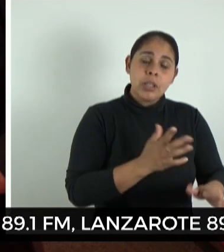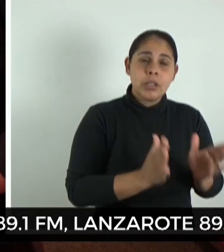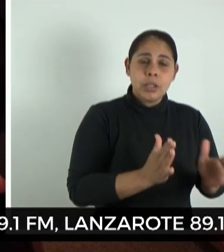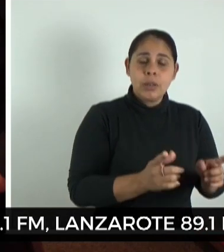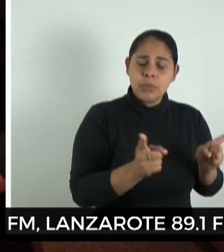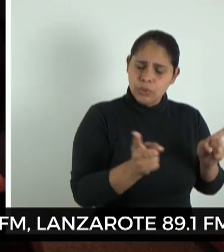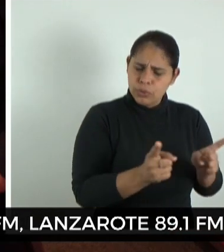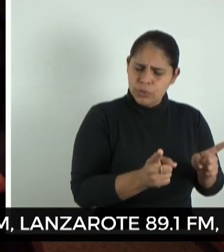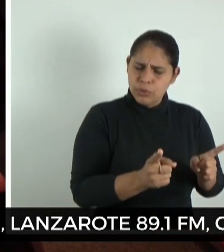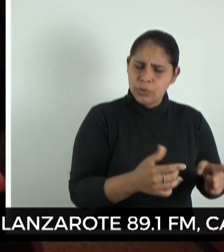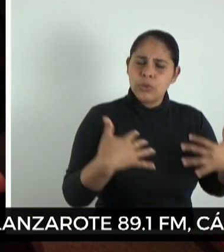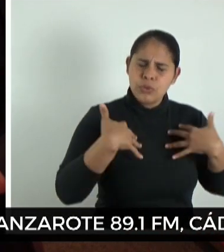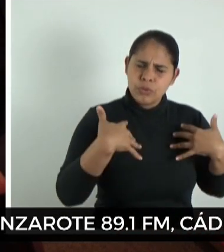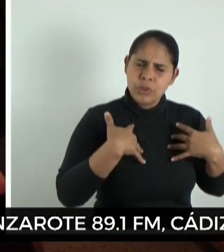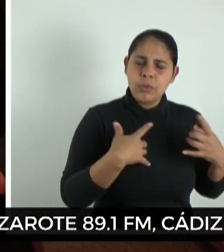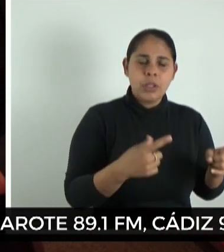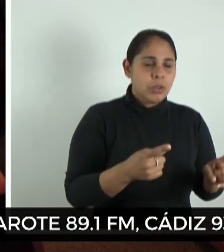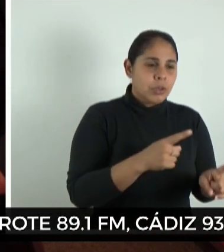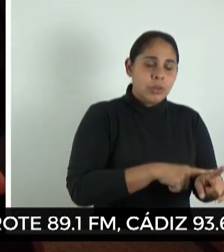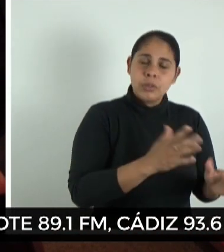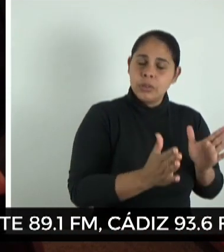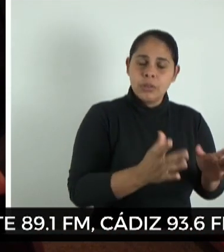Dios el Padre, y querido oyente, mire,